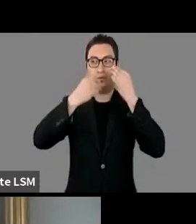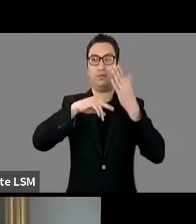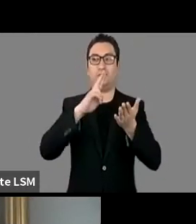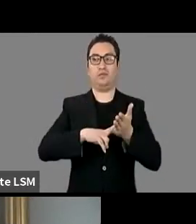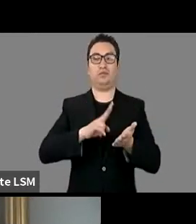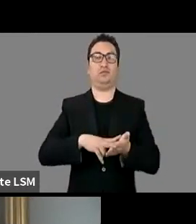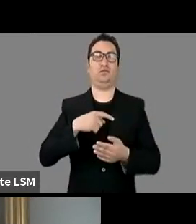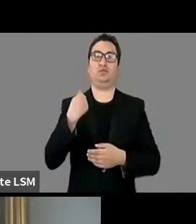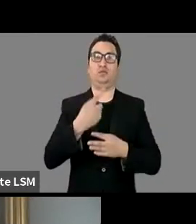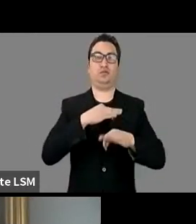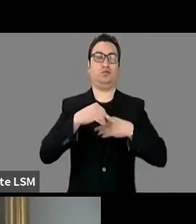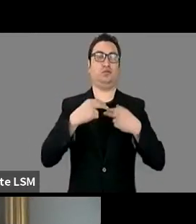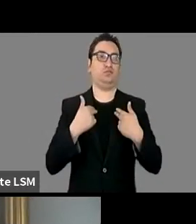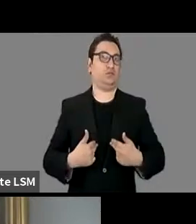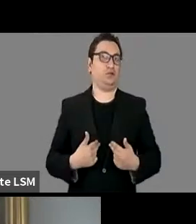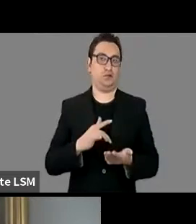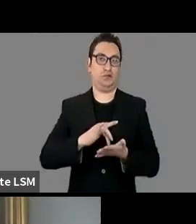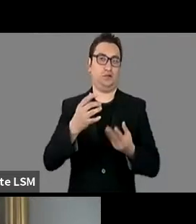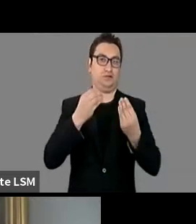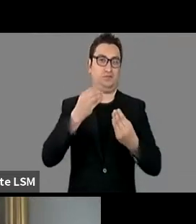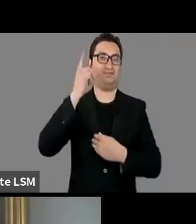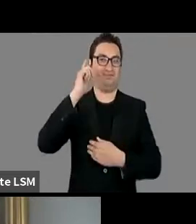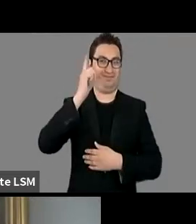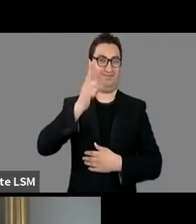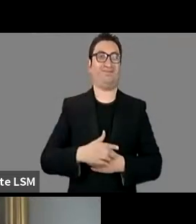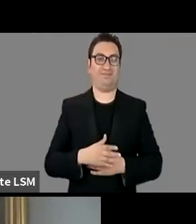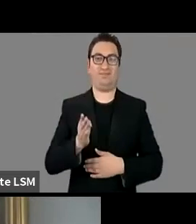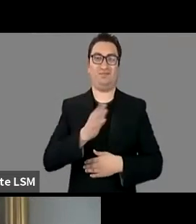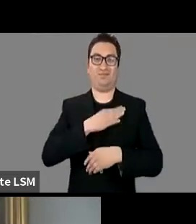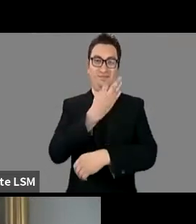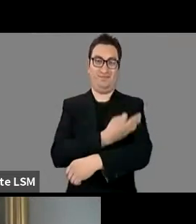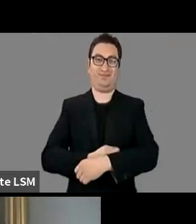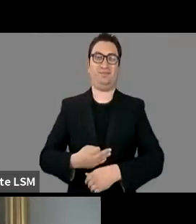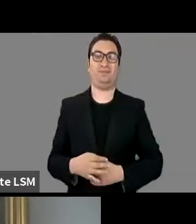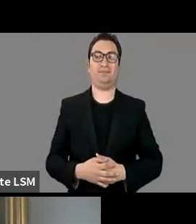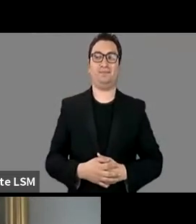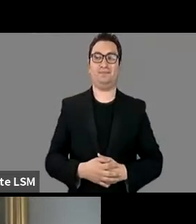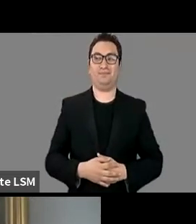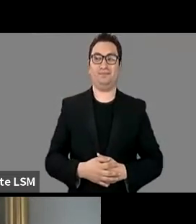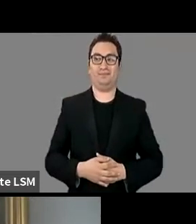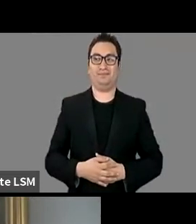humanos. Muchas gracias y enhorabuena. Buena tarde.